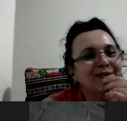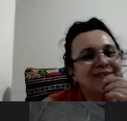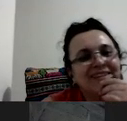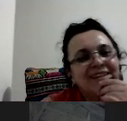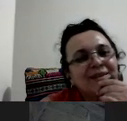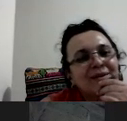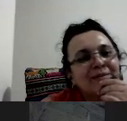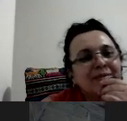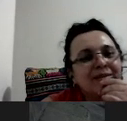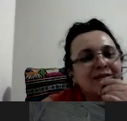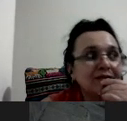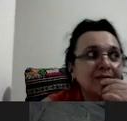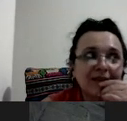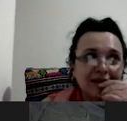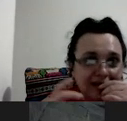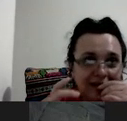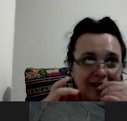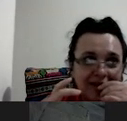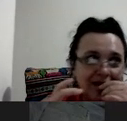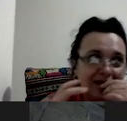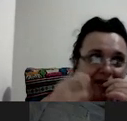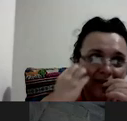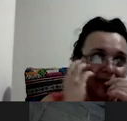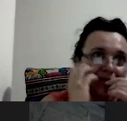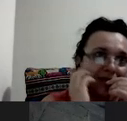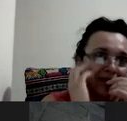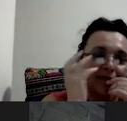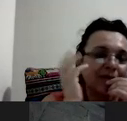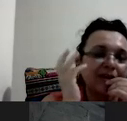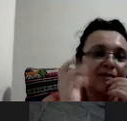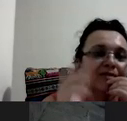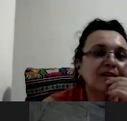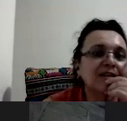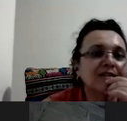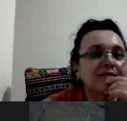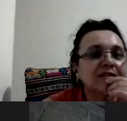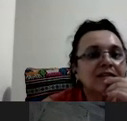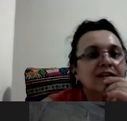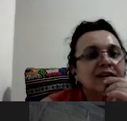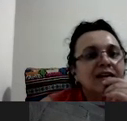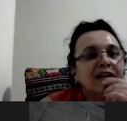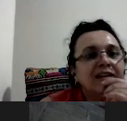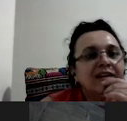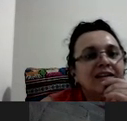Pero normalmente, sí, normalmente que de veras esté, qué sé yo, casi podrido eso ahí adentro.